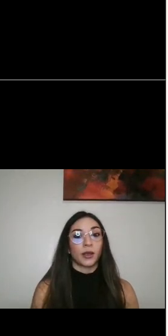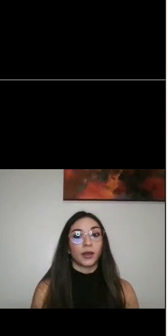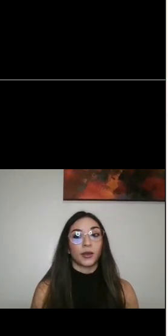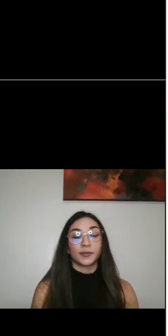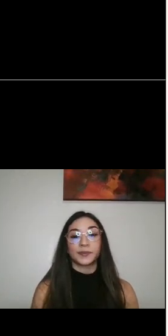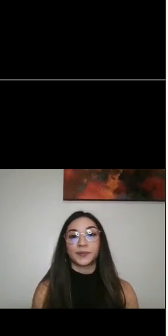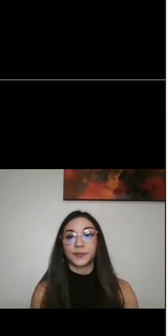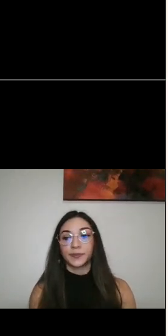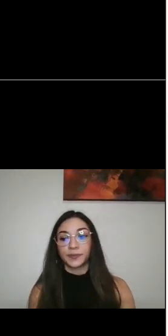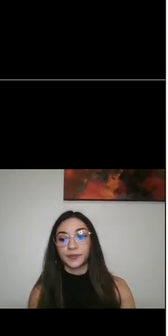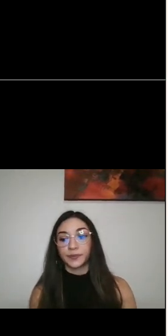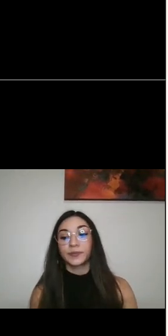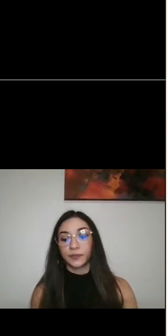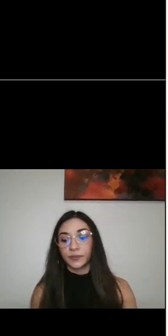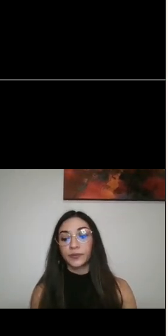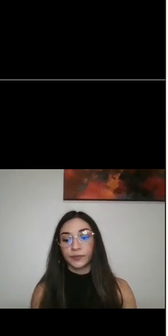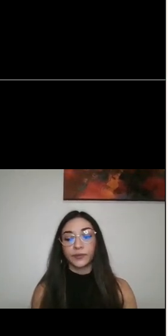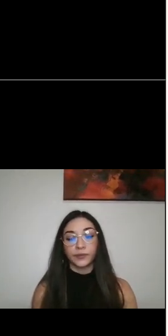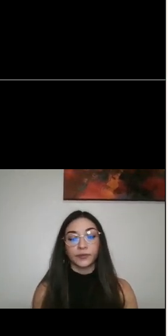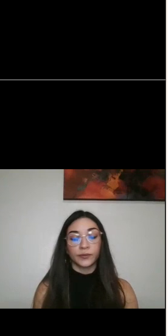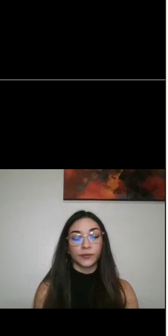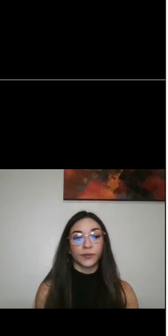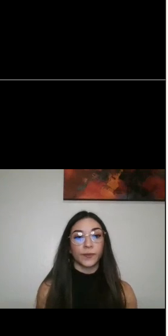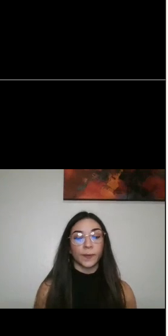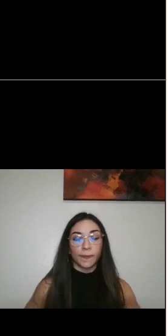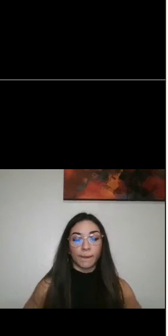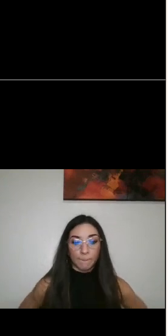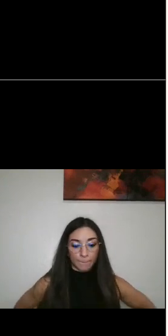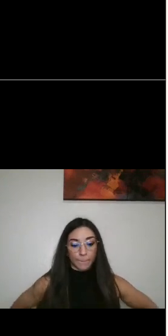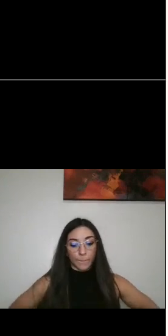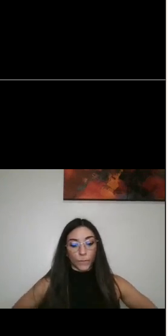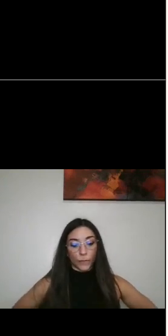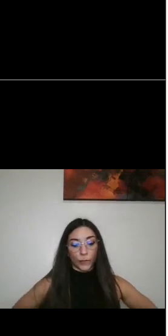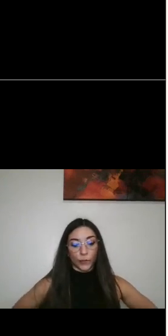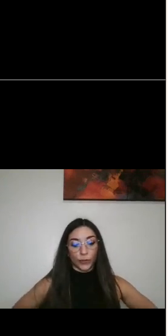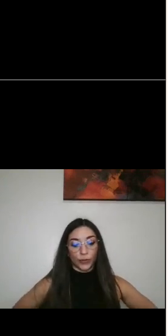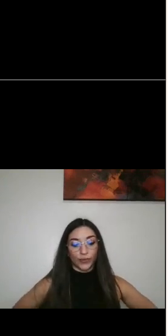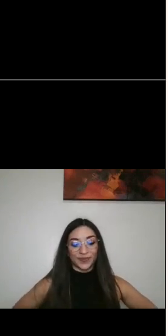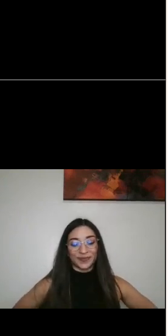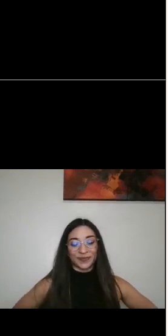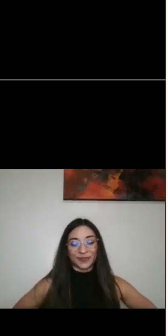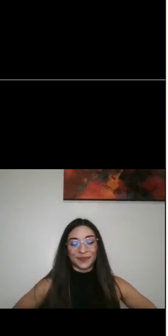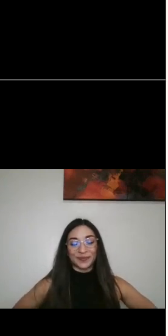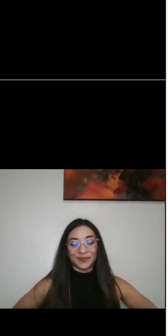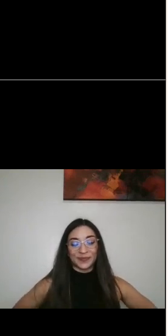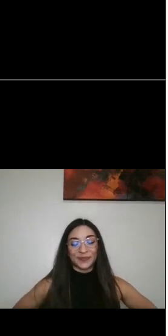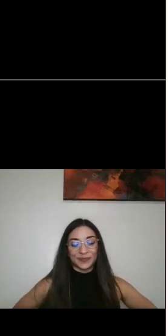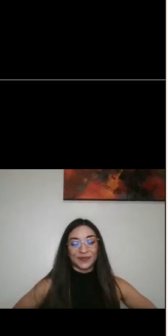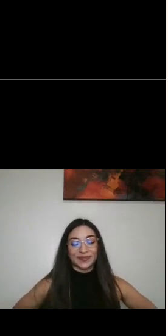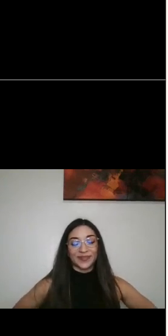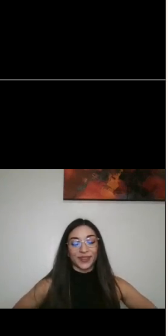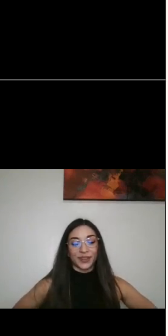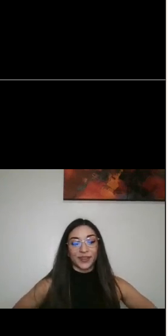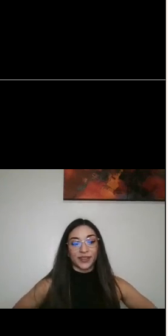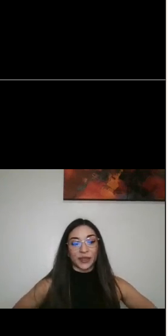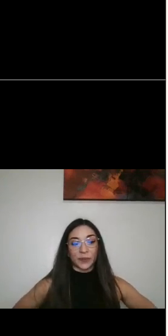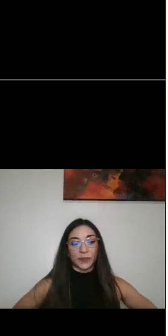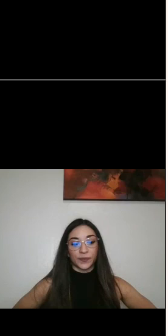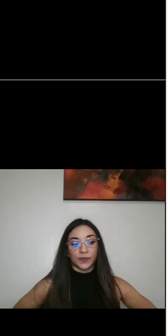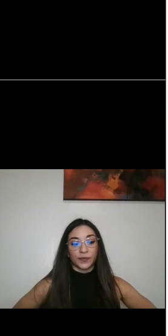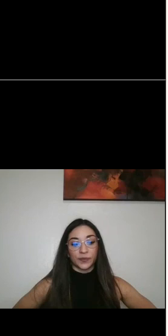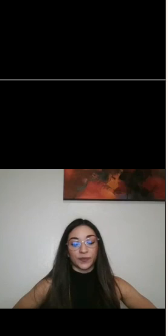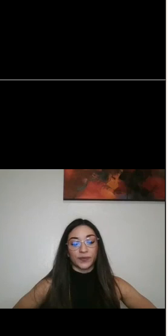muy común en la consulta es que el papá me indica, no, pero si él está oyendo bien, él oye, ¿verdad? Y esto que hablas de las